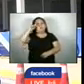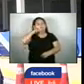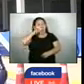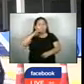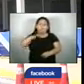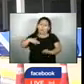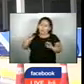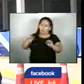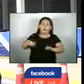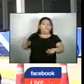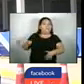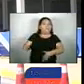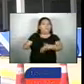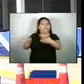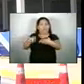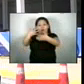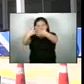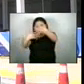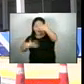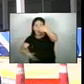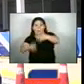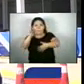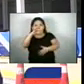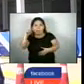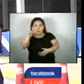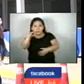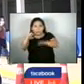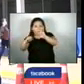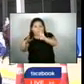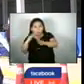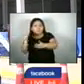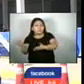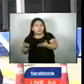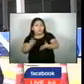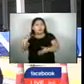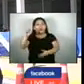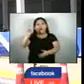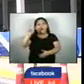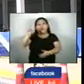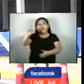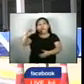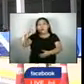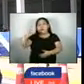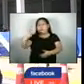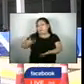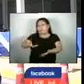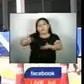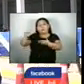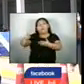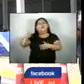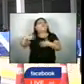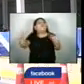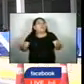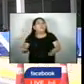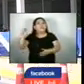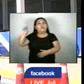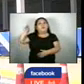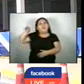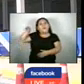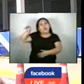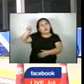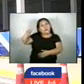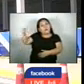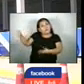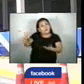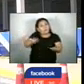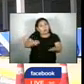El Salvador en la cadena de abastecimiento contra la vacuna del COVID-19 del mecanismo COVAX, programa de la Organización Mundial de la Salud,